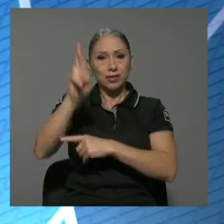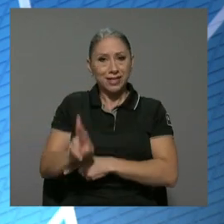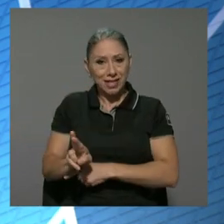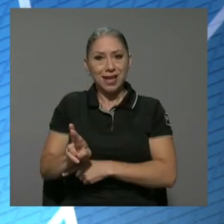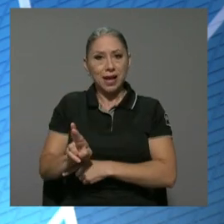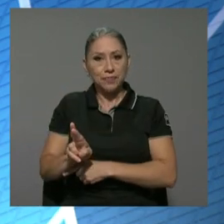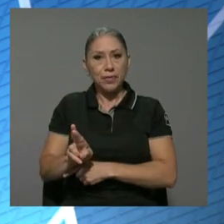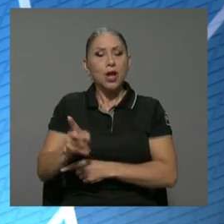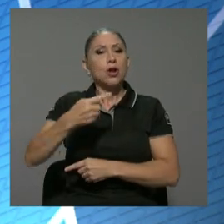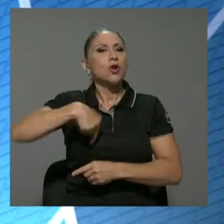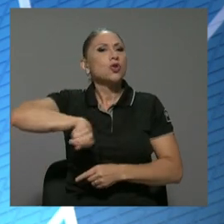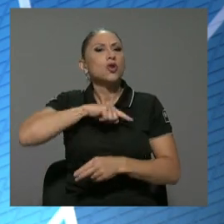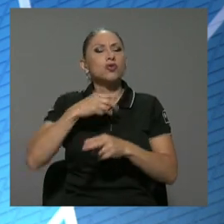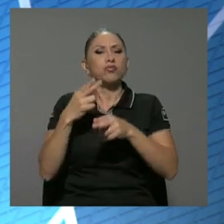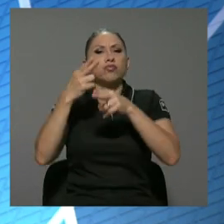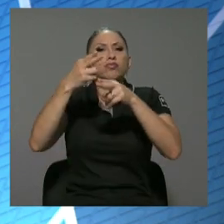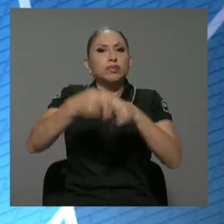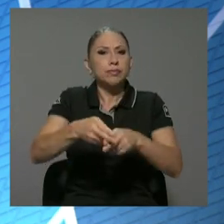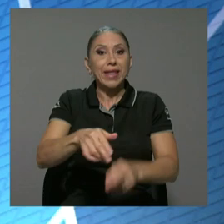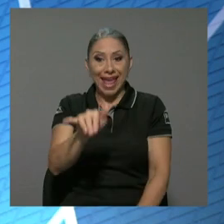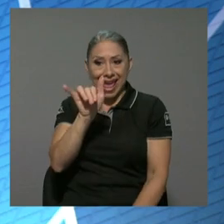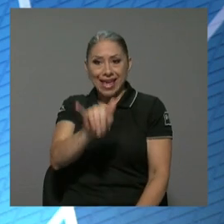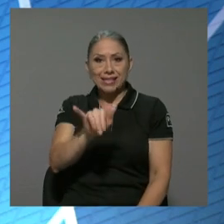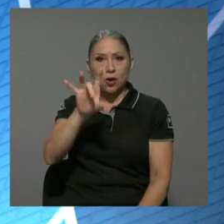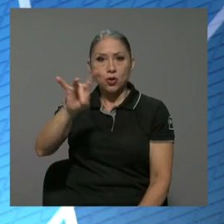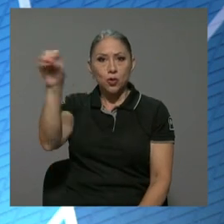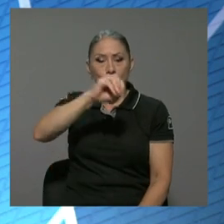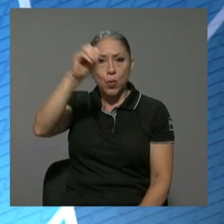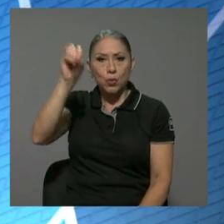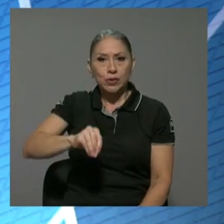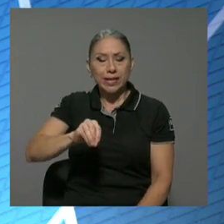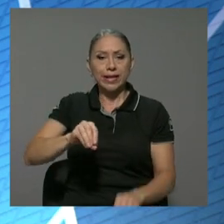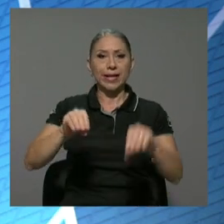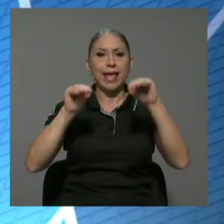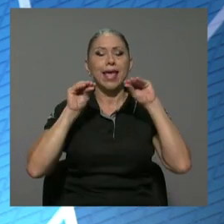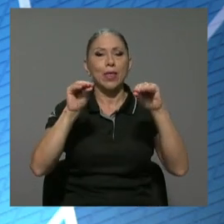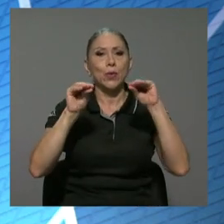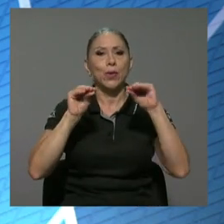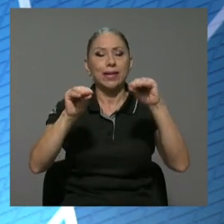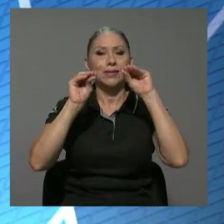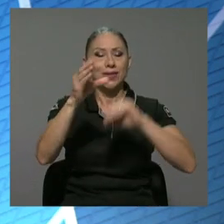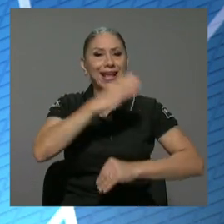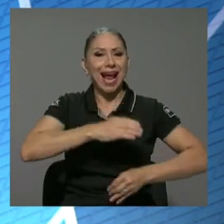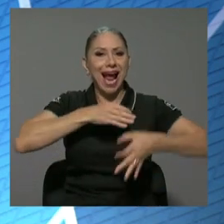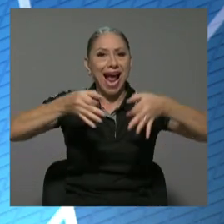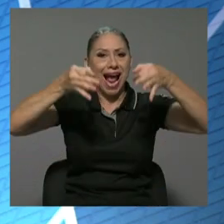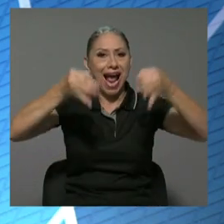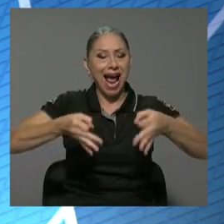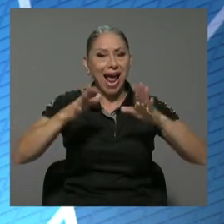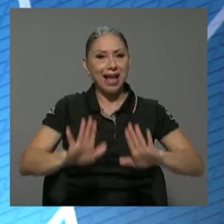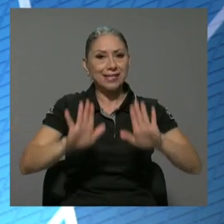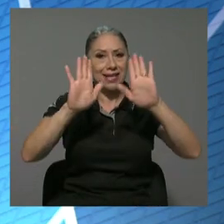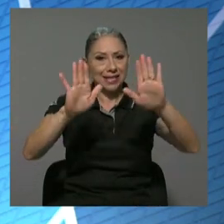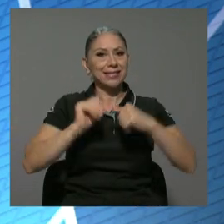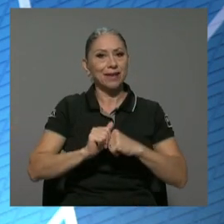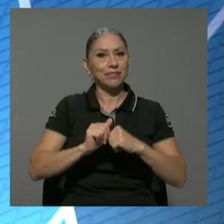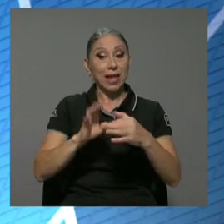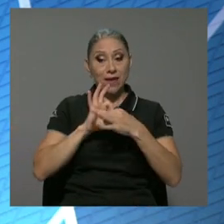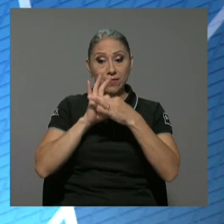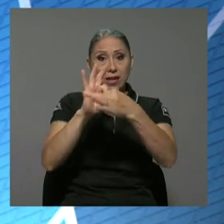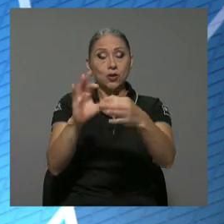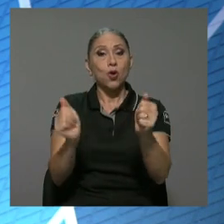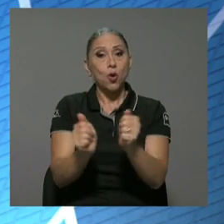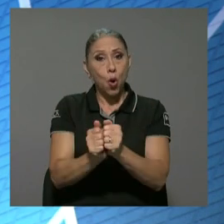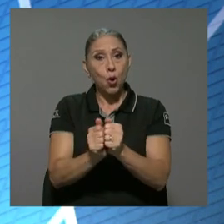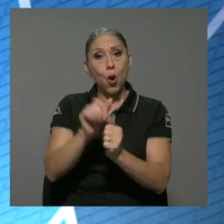hemos denominado es 8% educación de calidad y excelencia, por supuesto en relación con el 8%